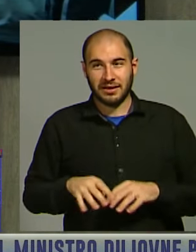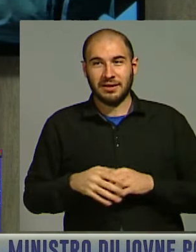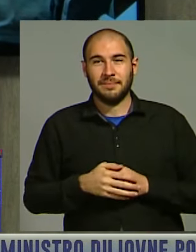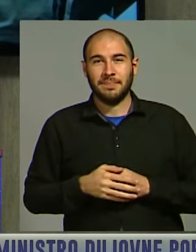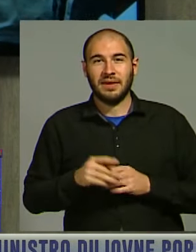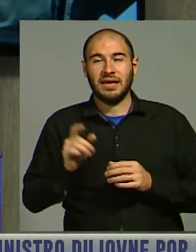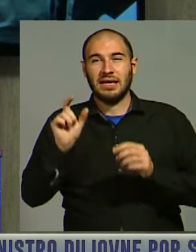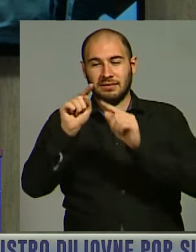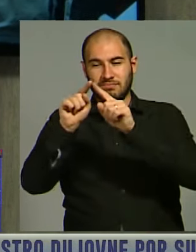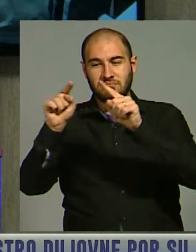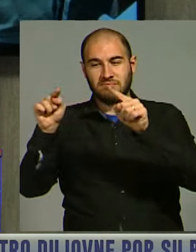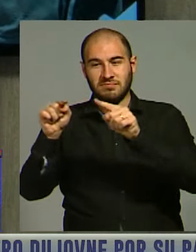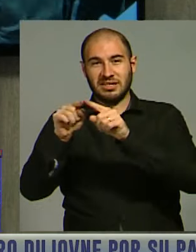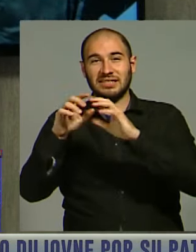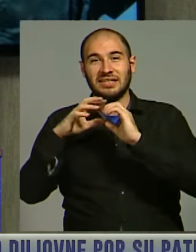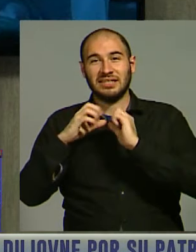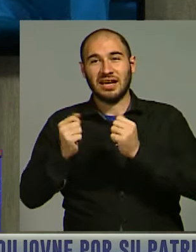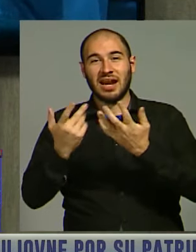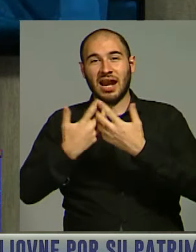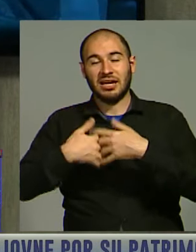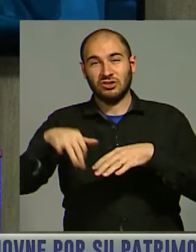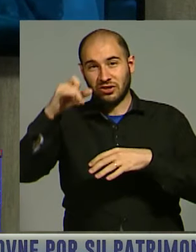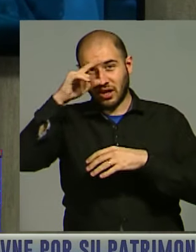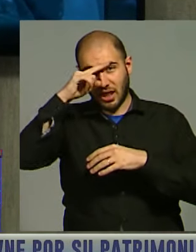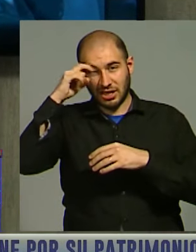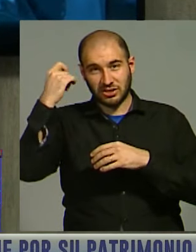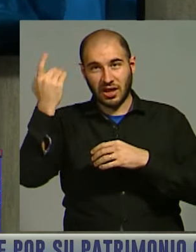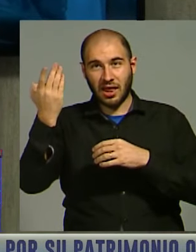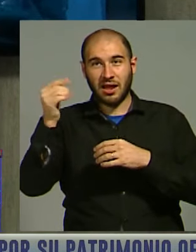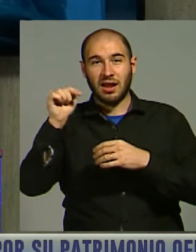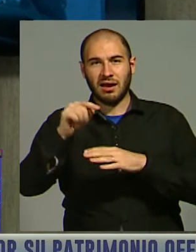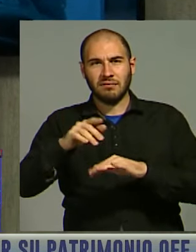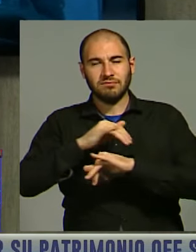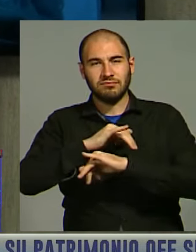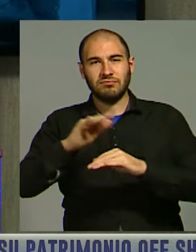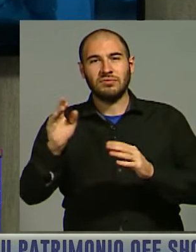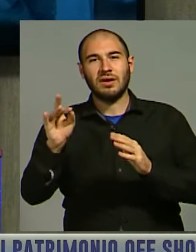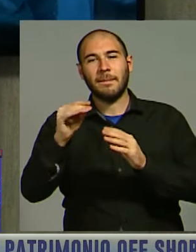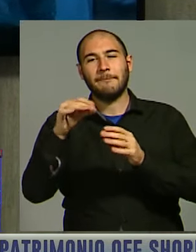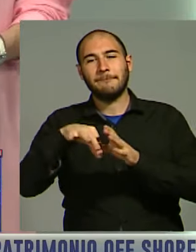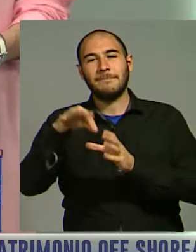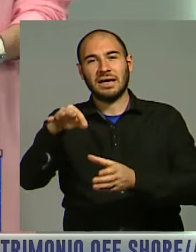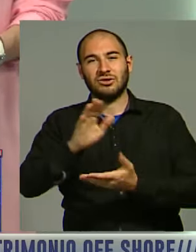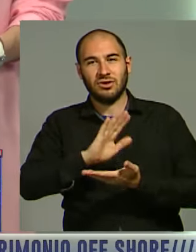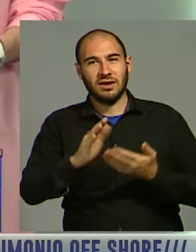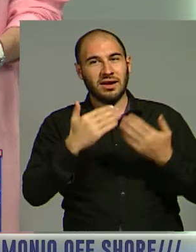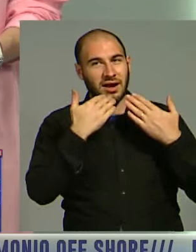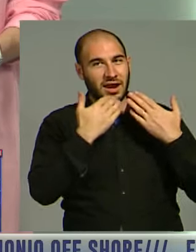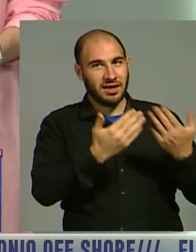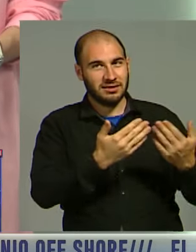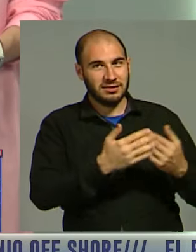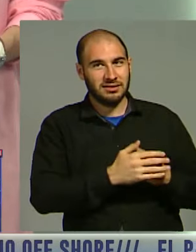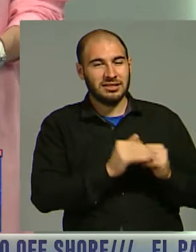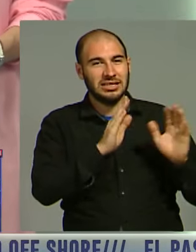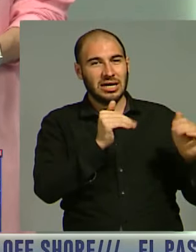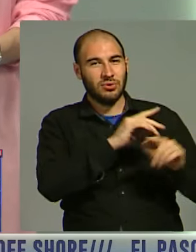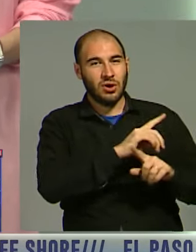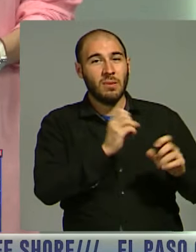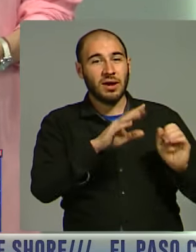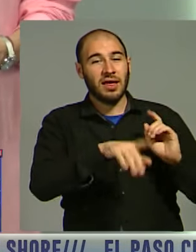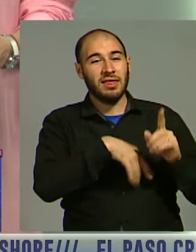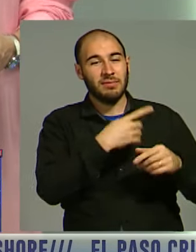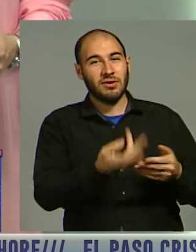la sección de Secretaría de Relaciones Internacionales, que ahí se informa todo tipo de beca. Gracias, Cami. No te despedimos porque en un